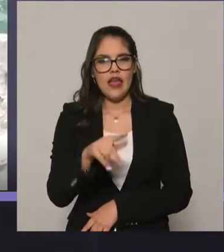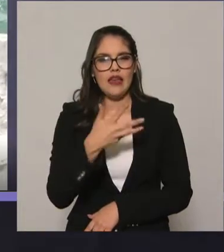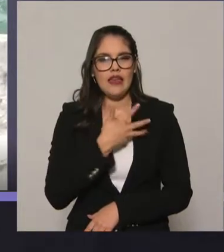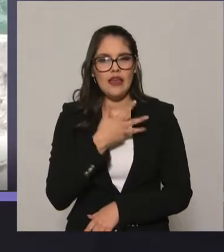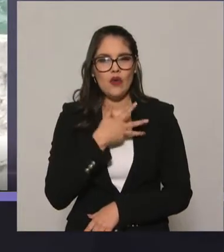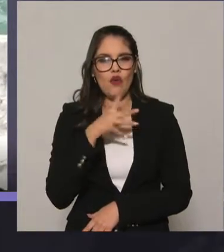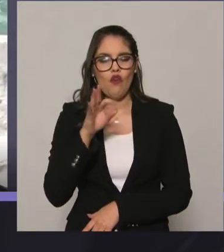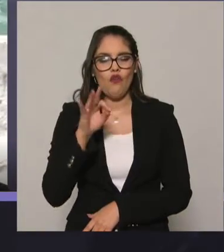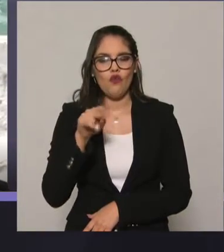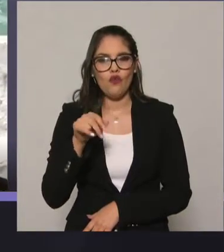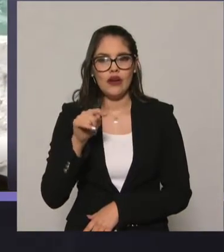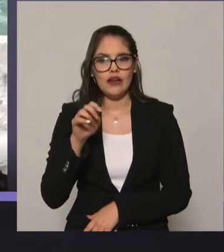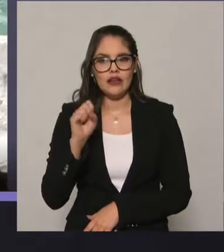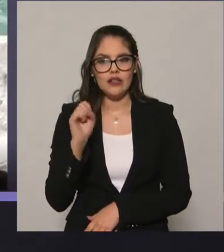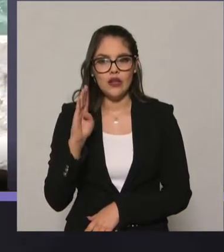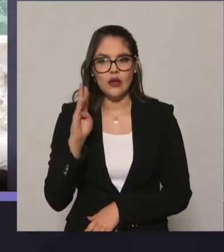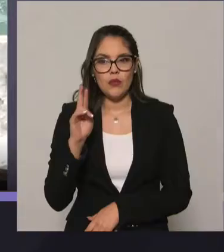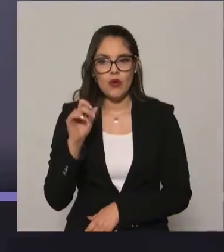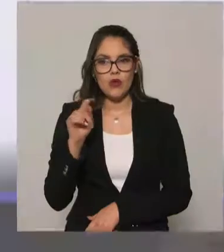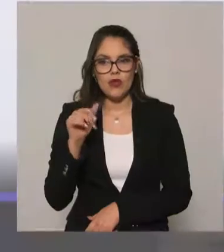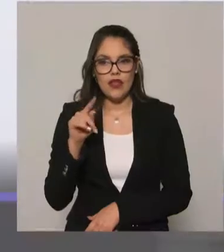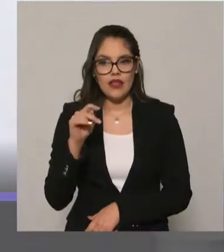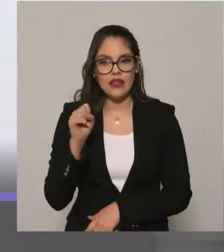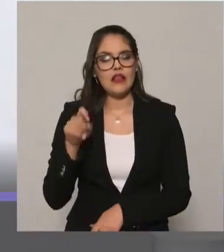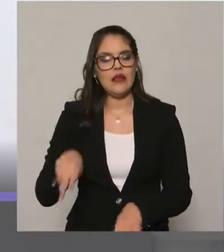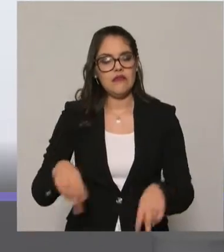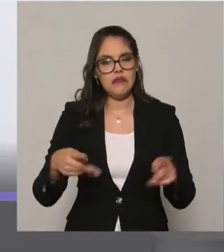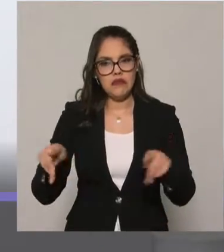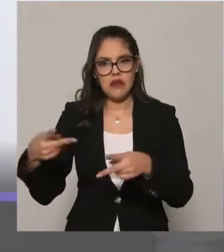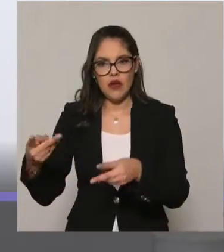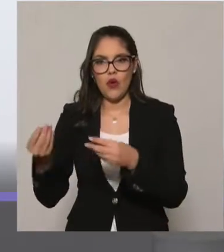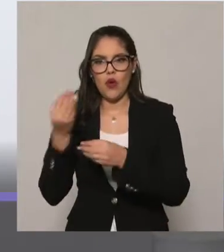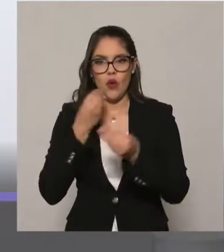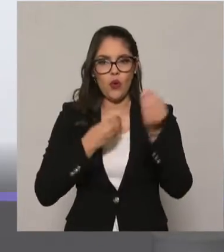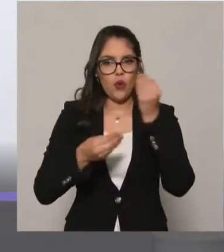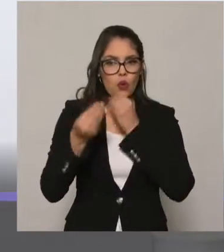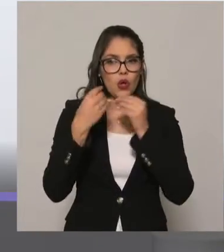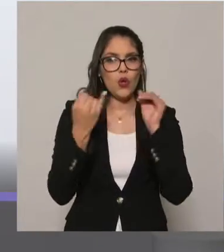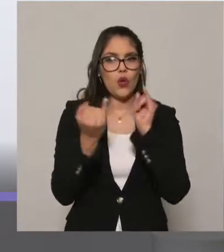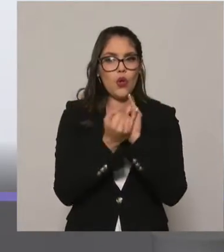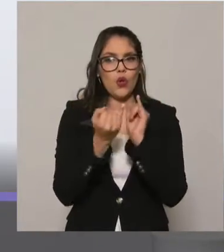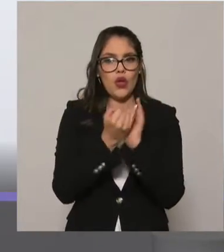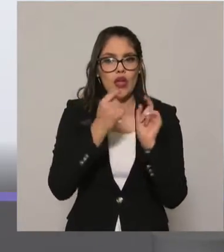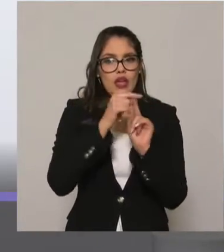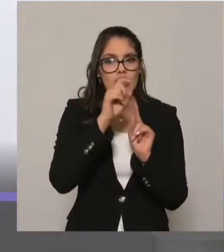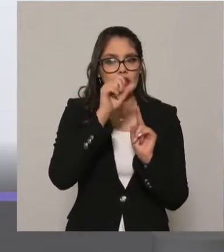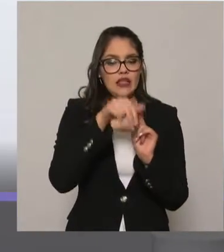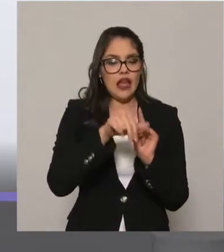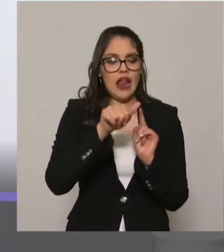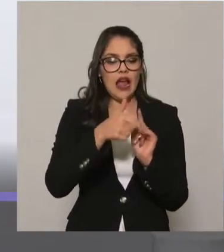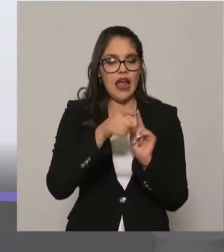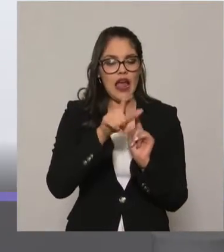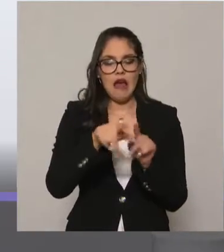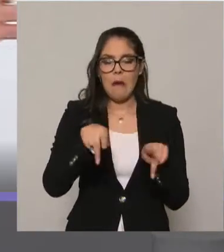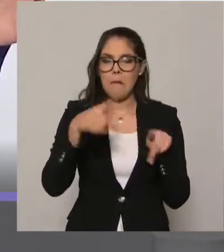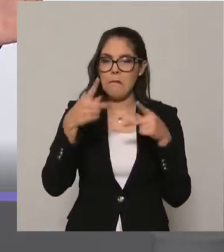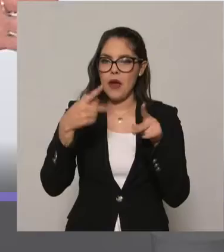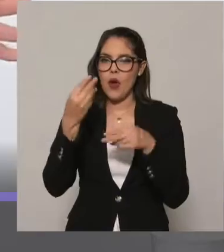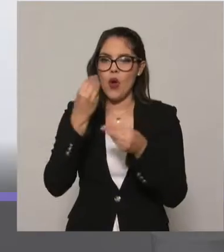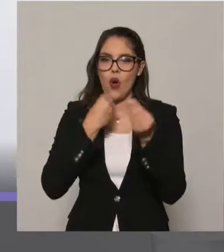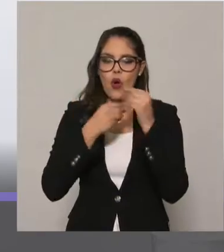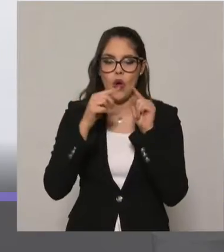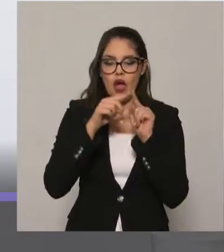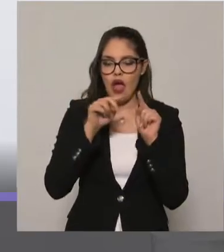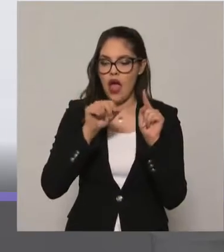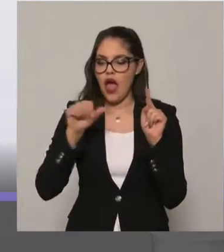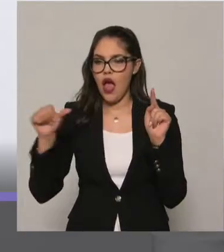Fuentes Brotantes, donde también se venden alimentos, y también en la parte desde San Ángel hay buñuelos, desde San Ángel hasta